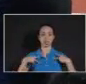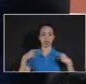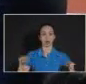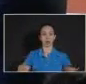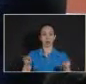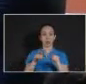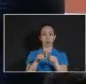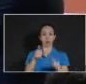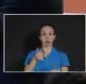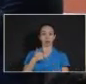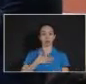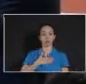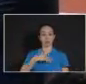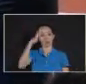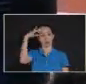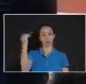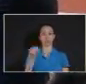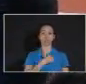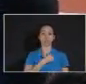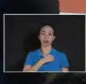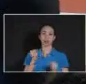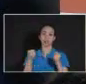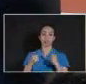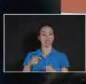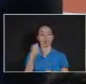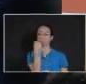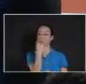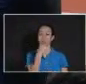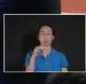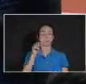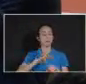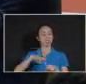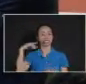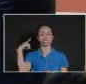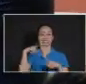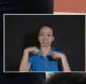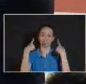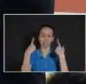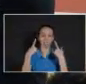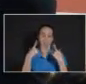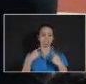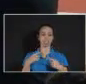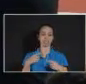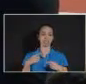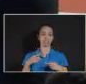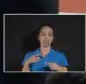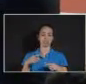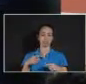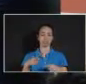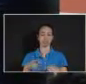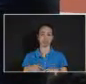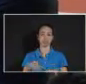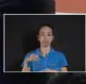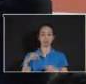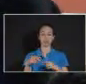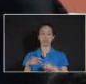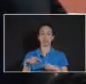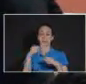porque quiero hacerte la mujer más feliz. Mujer de Proverbios 30:10.